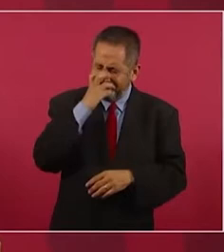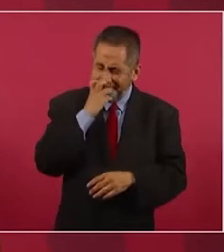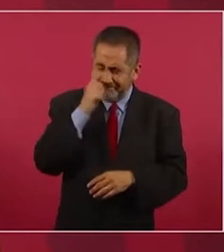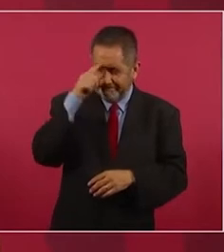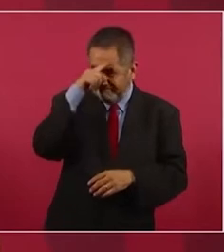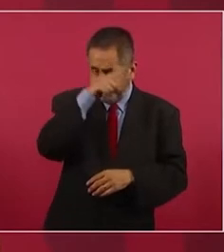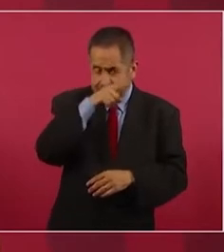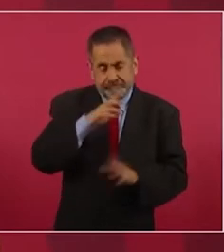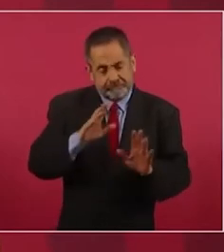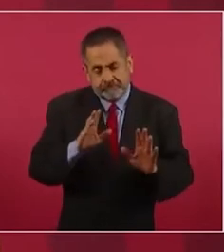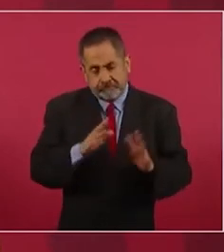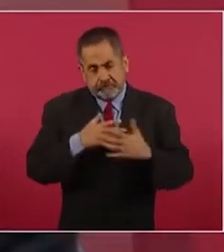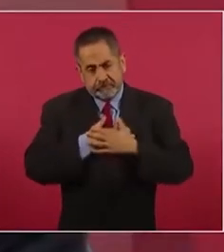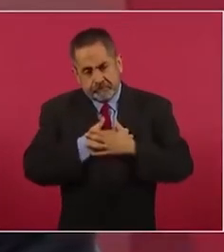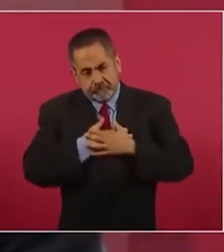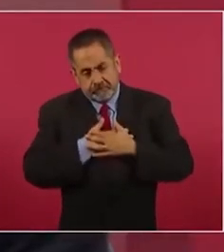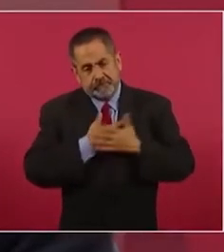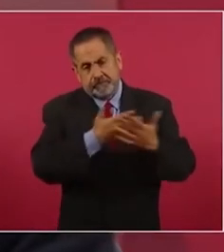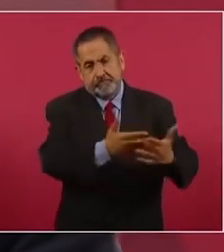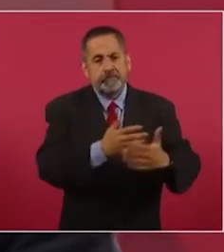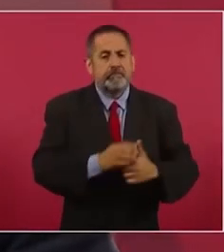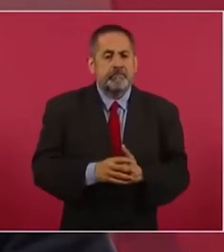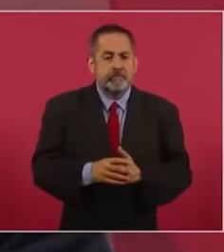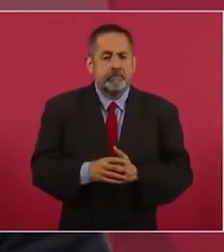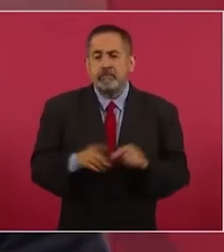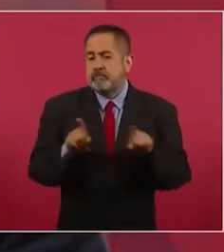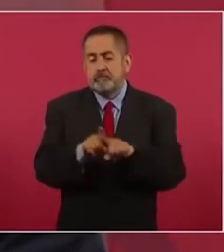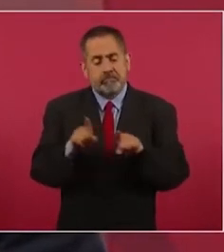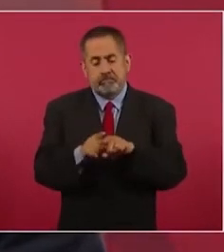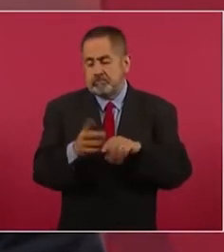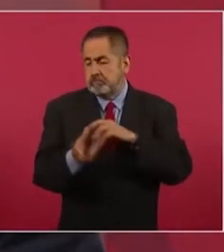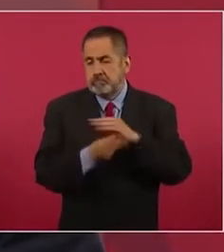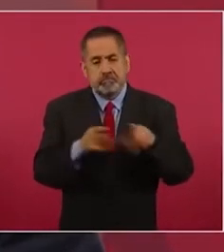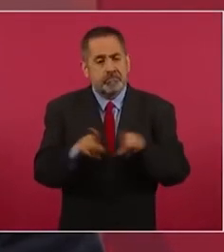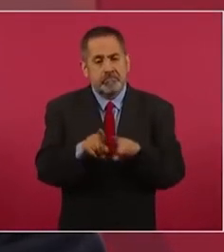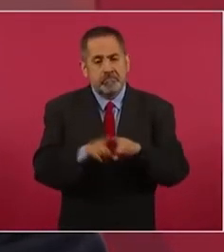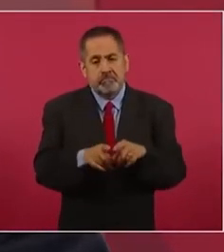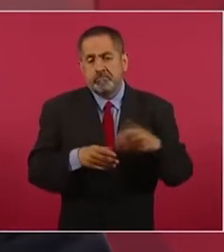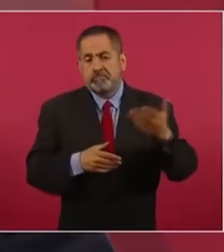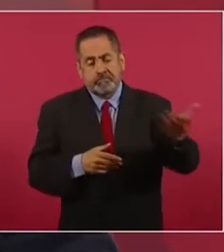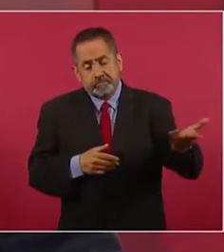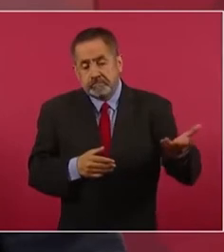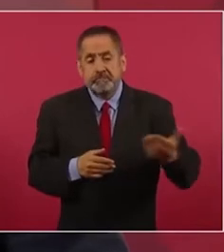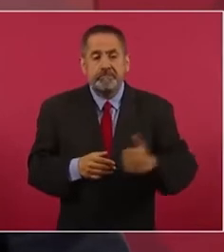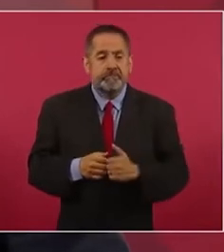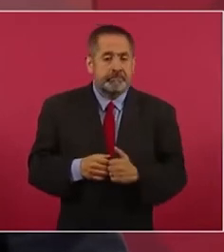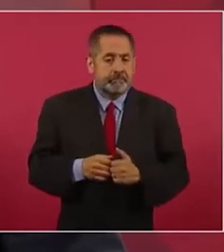difíciles. Y nosotros, pues, lo mismo. Entonces,